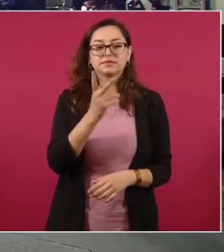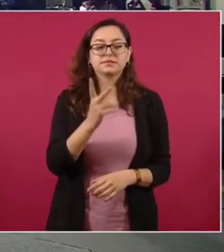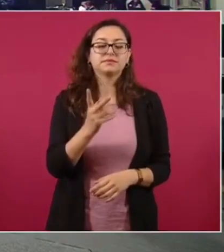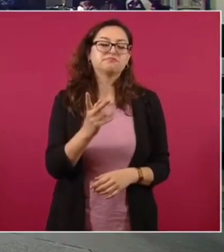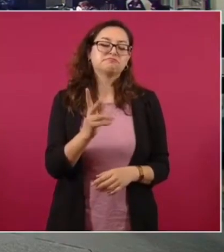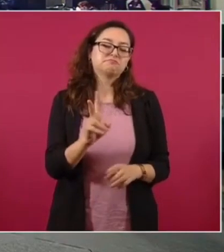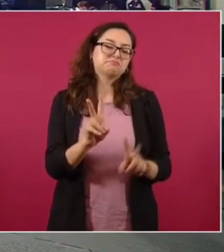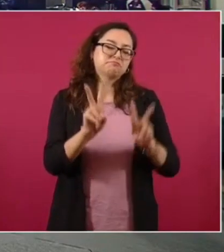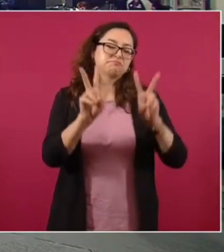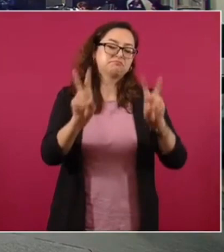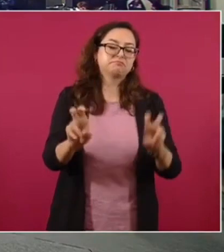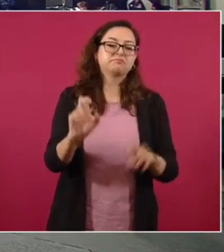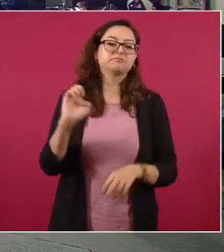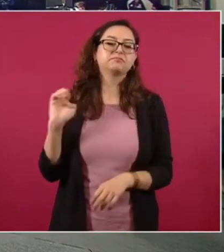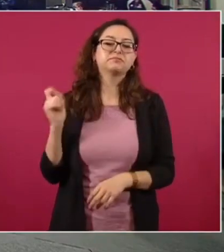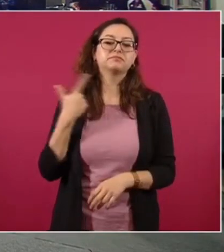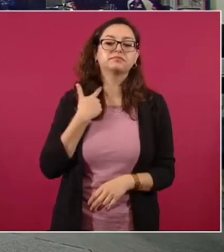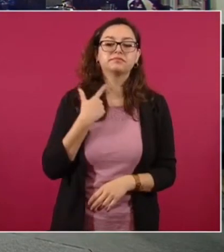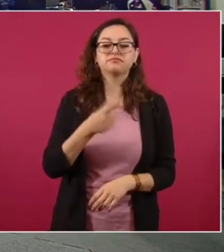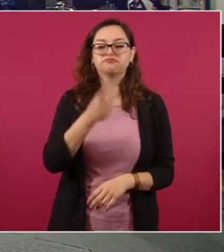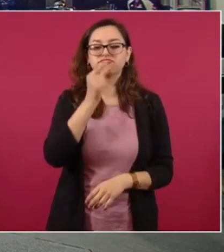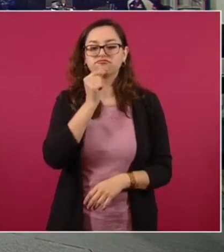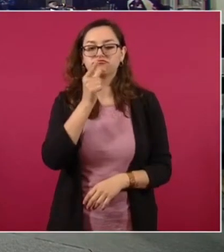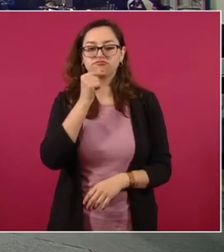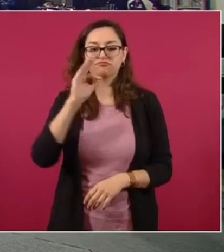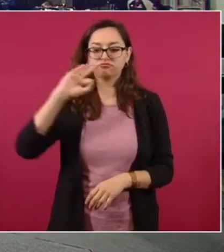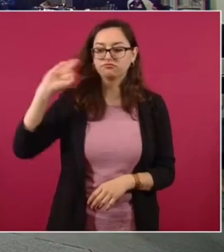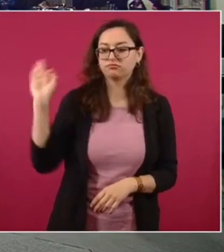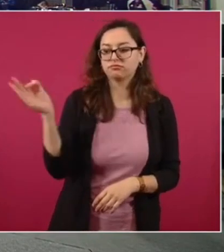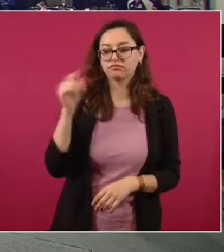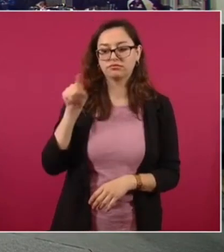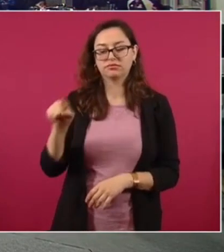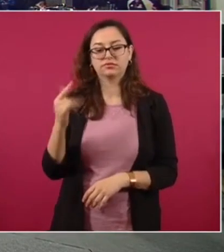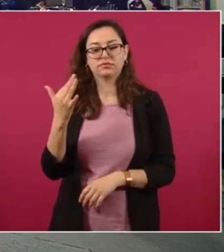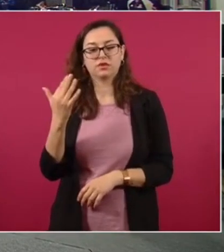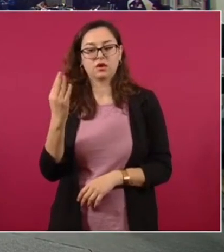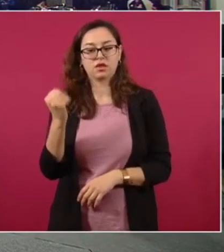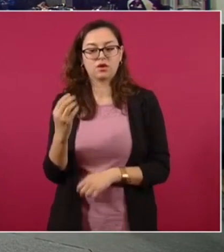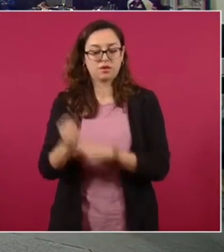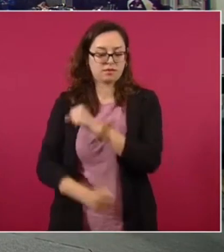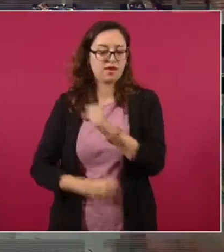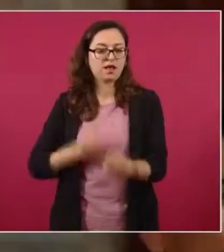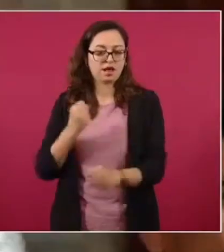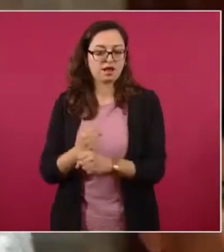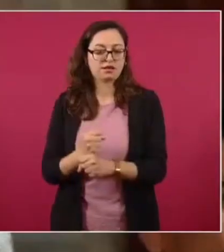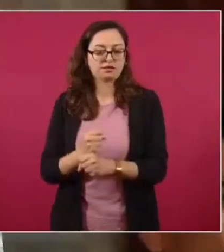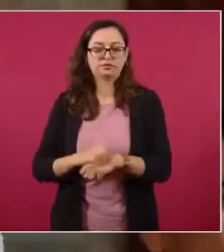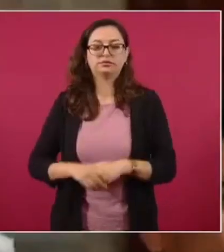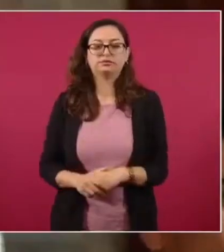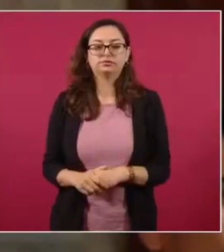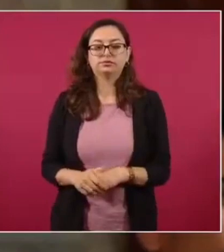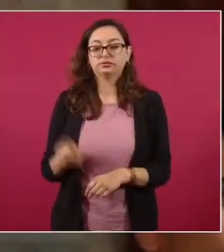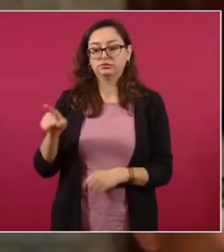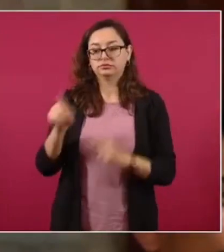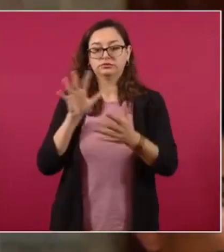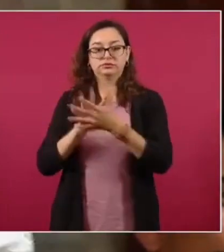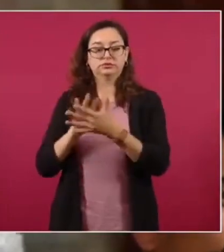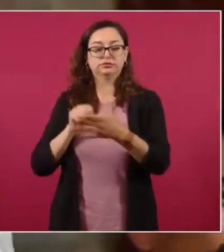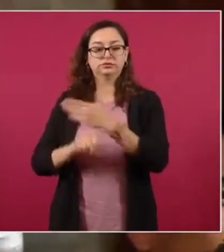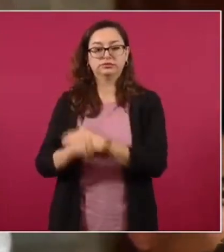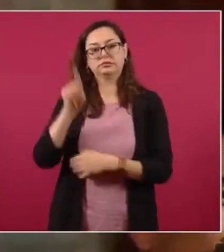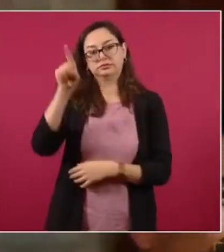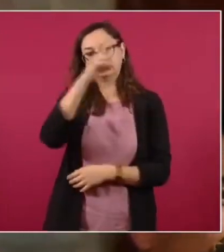federal que se llama Jaime Galindo Hernández. Él tiene 59 años de edad y está en el Ceferezo 4 en